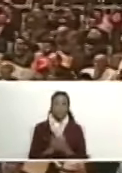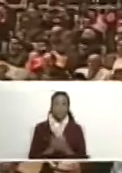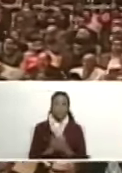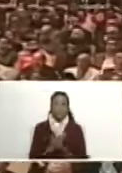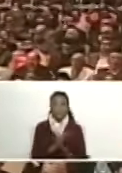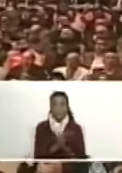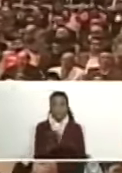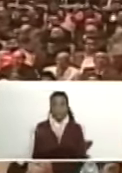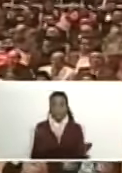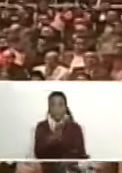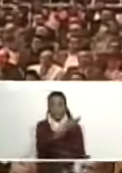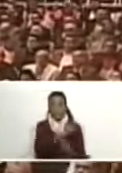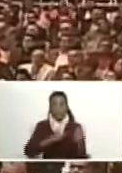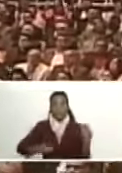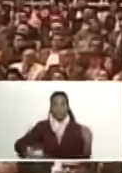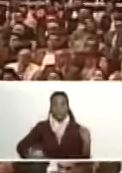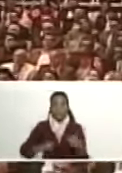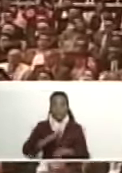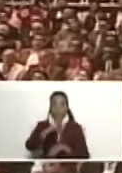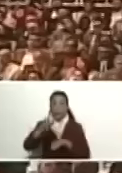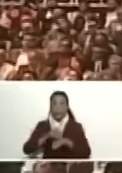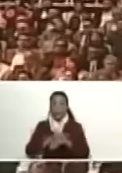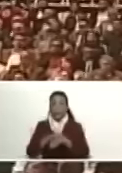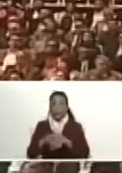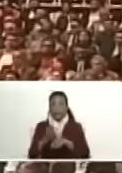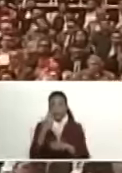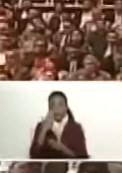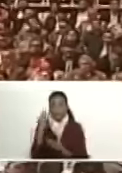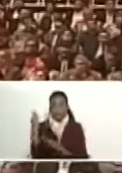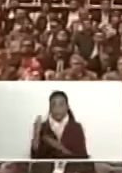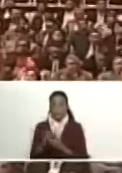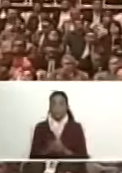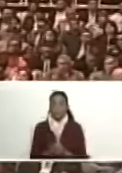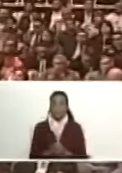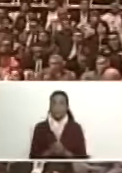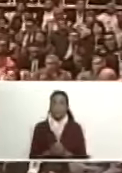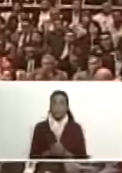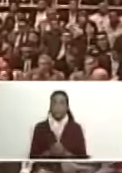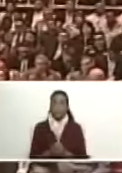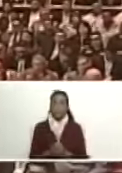Señor presidente de la Asamblea Nacional, doctor Jorge Rodríguez Gómez,